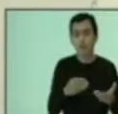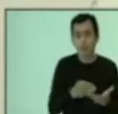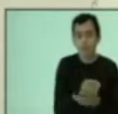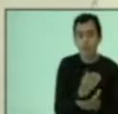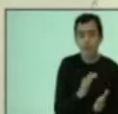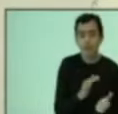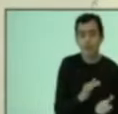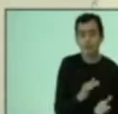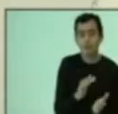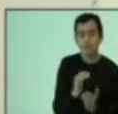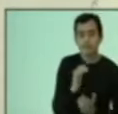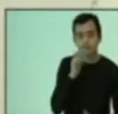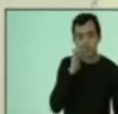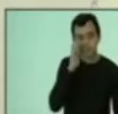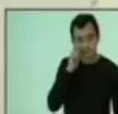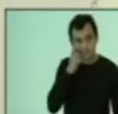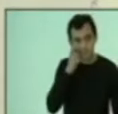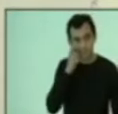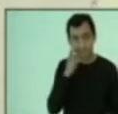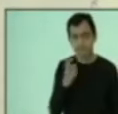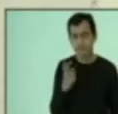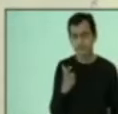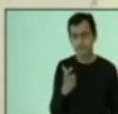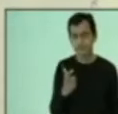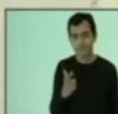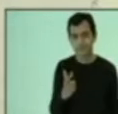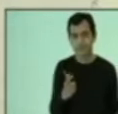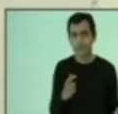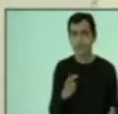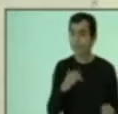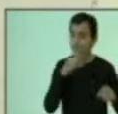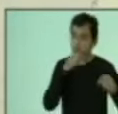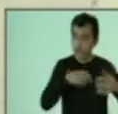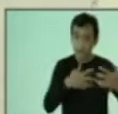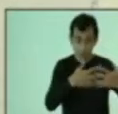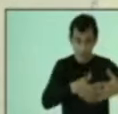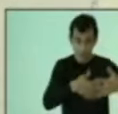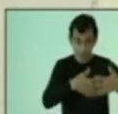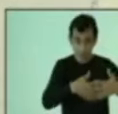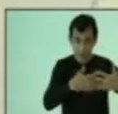También queremos contar con una planta recicladora.